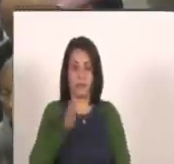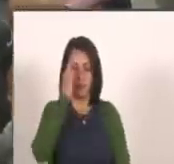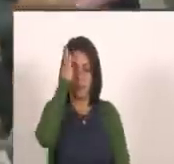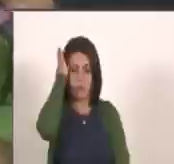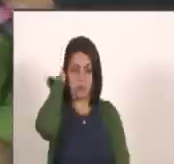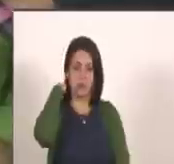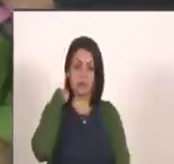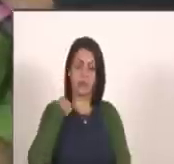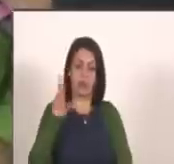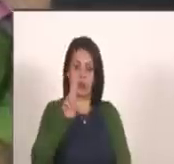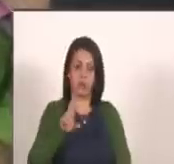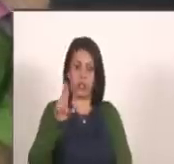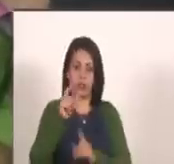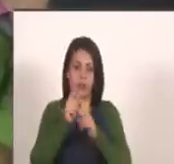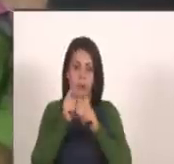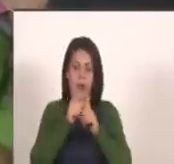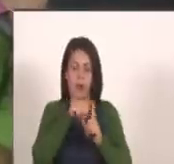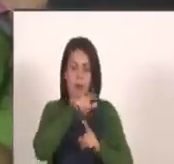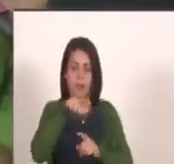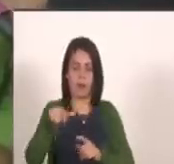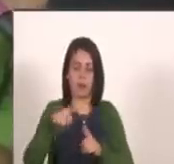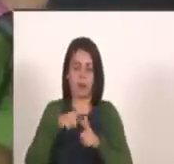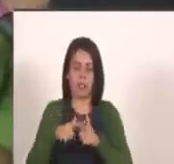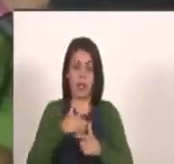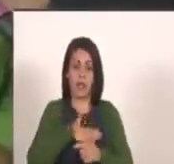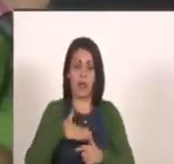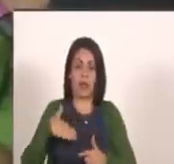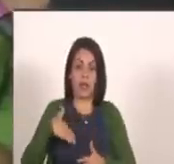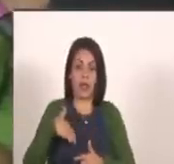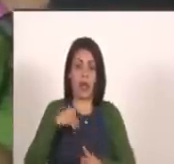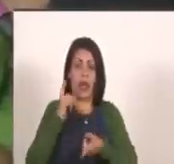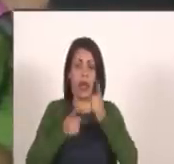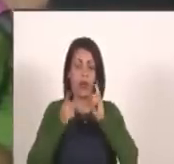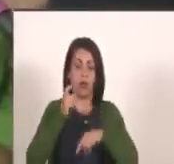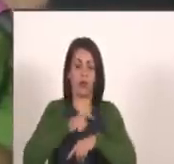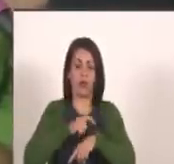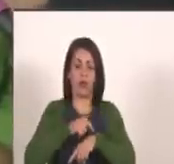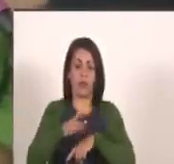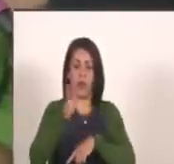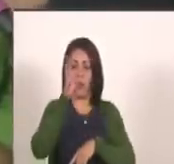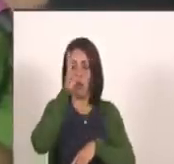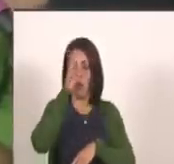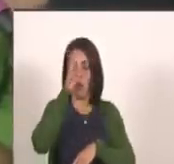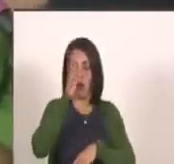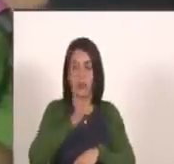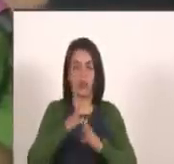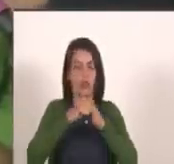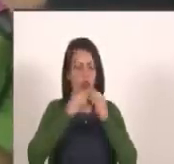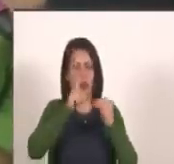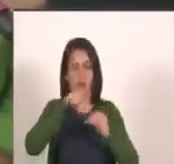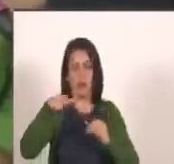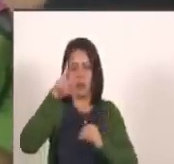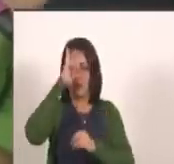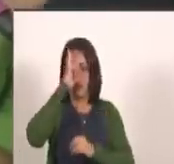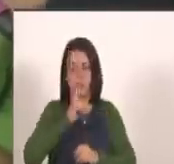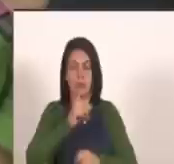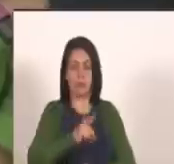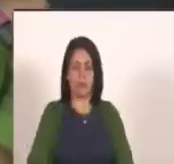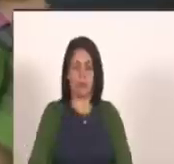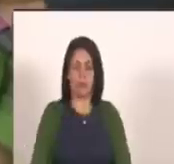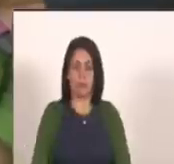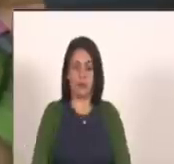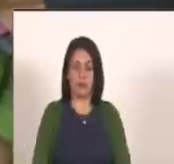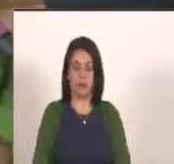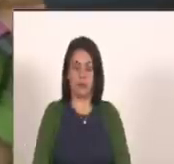Usando estas palabras, estos personajes pretendieron en algún momento burlarse de las personas con